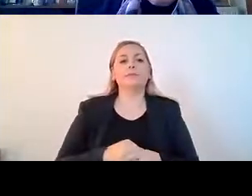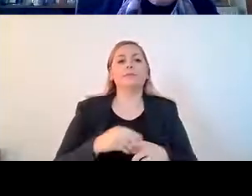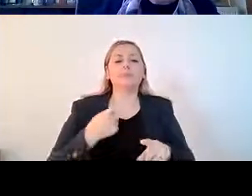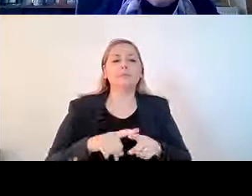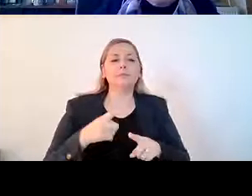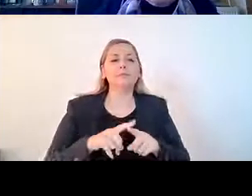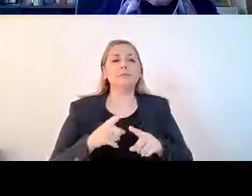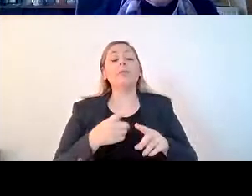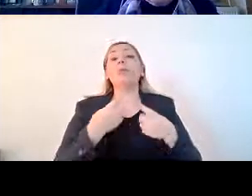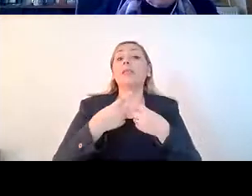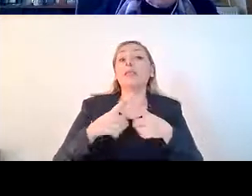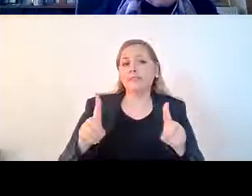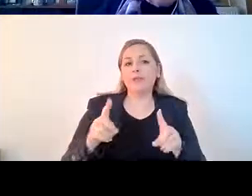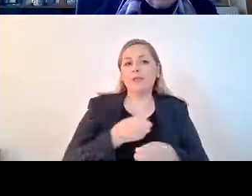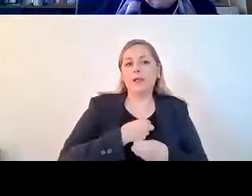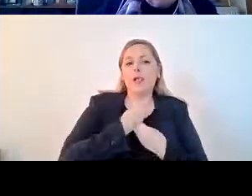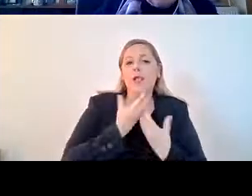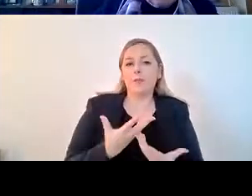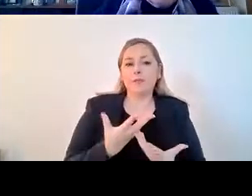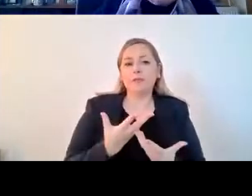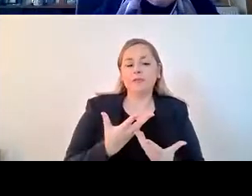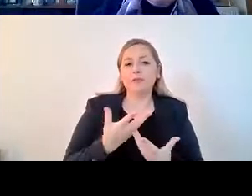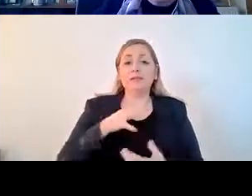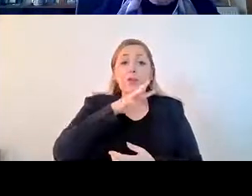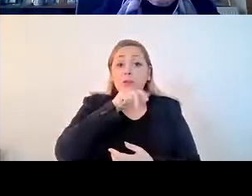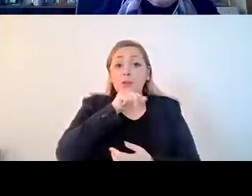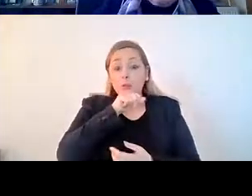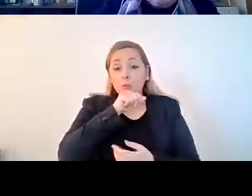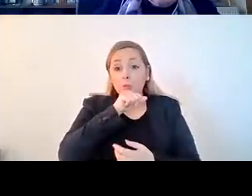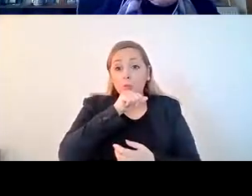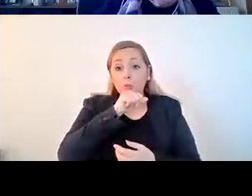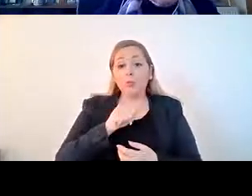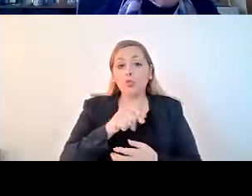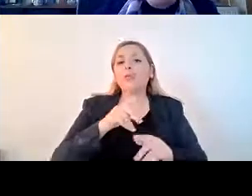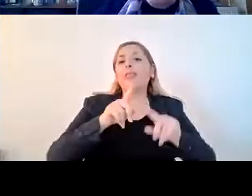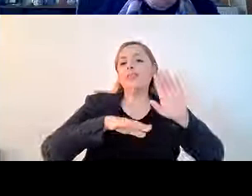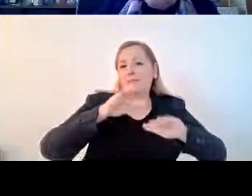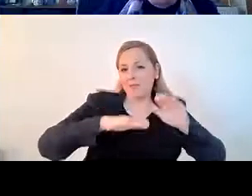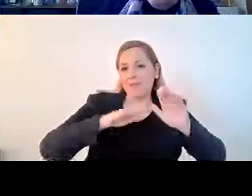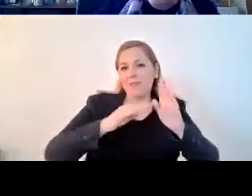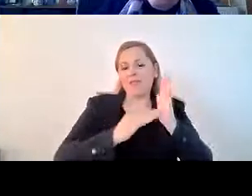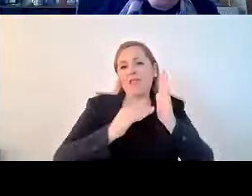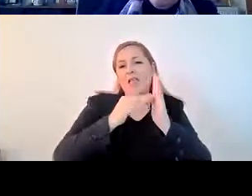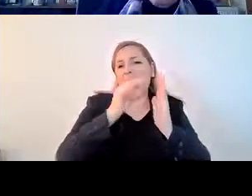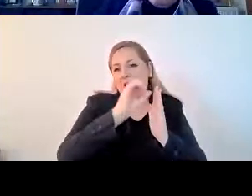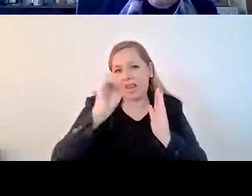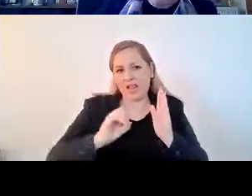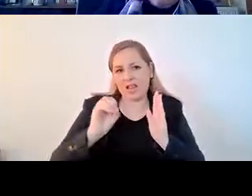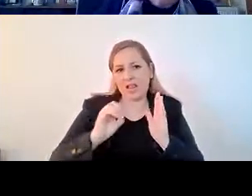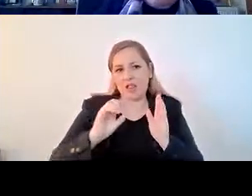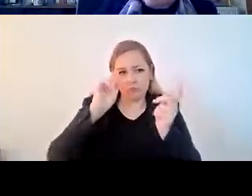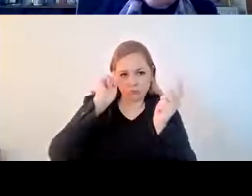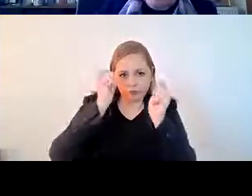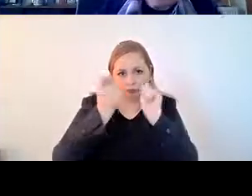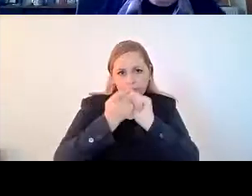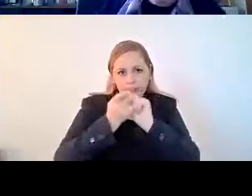Las diferencias en la expresión y recuperación en adultos serían variaciones del grado en que se han corregido las anormalidades a nivel cerebral y